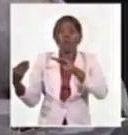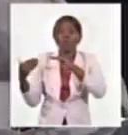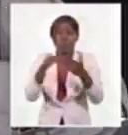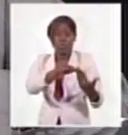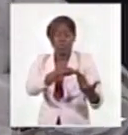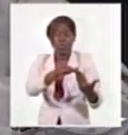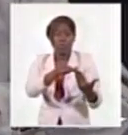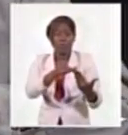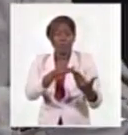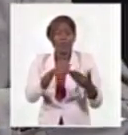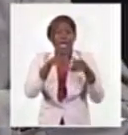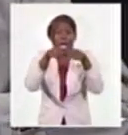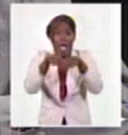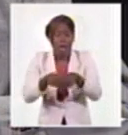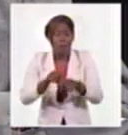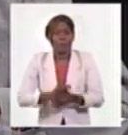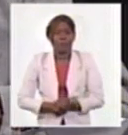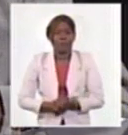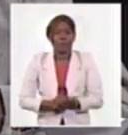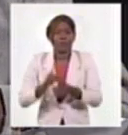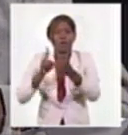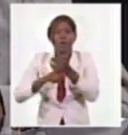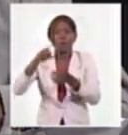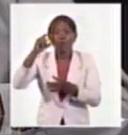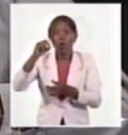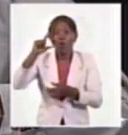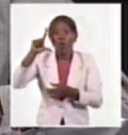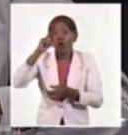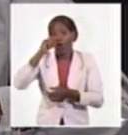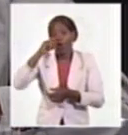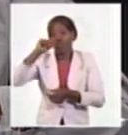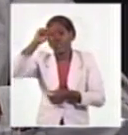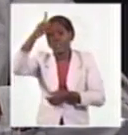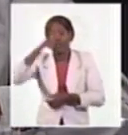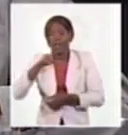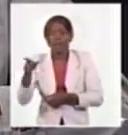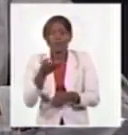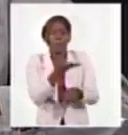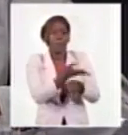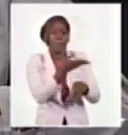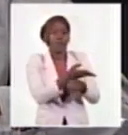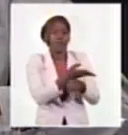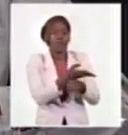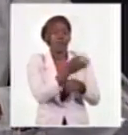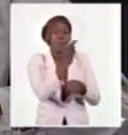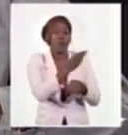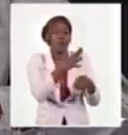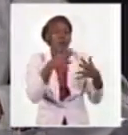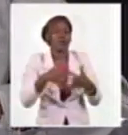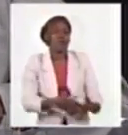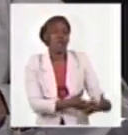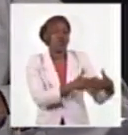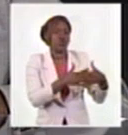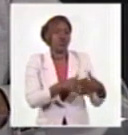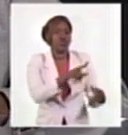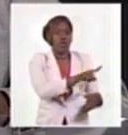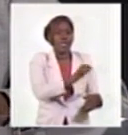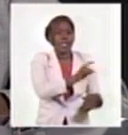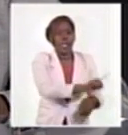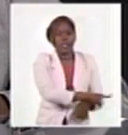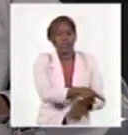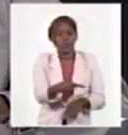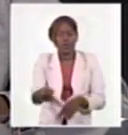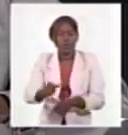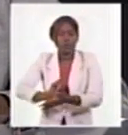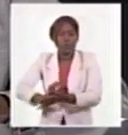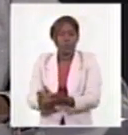pidiéndole al Congreso norteamericano que presione sobre Alemania para que acceda a pagar